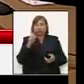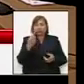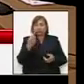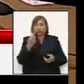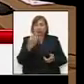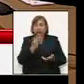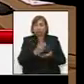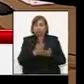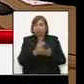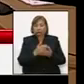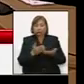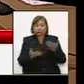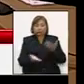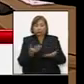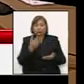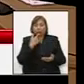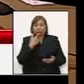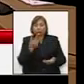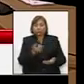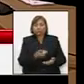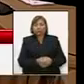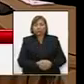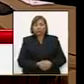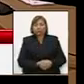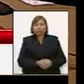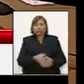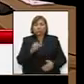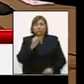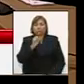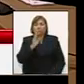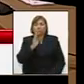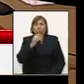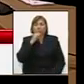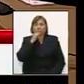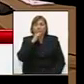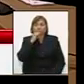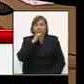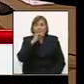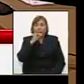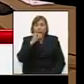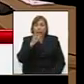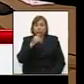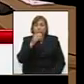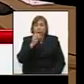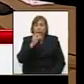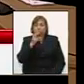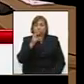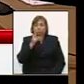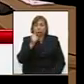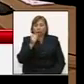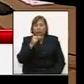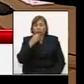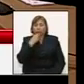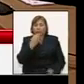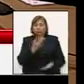participaba. Luego de ello se presentó la suboficial Giovanna Andrade Arteaga. Su